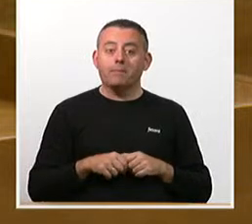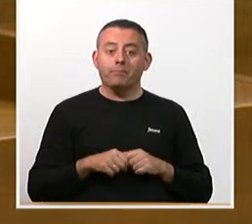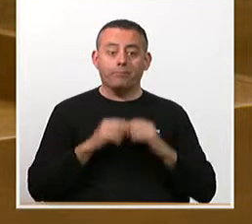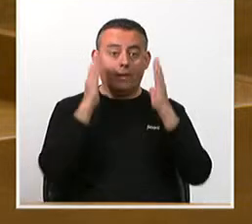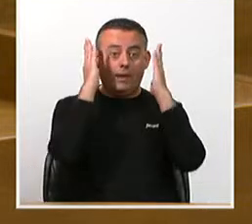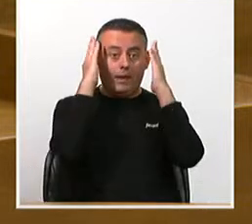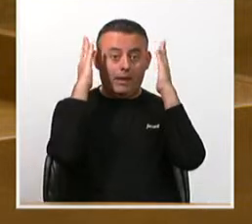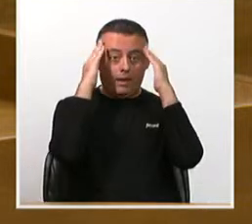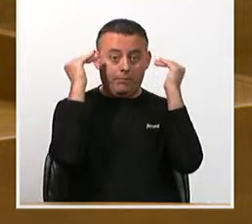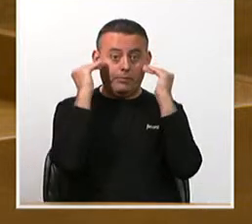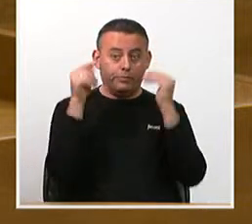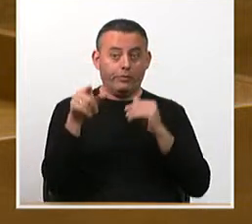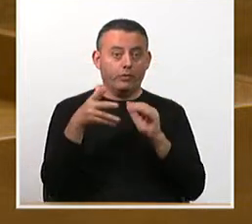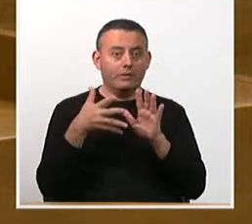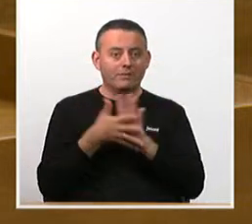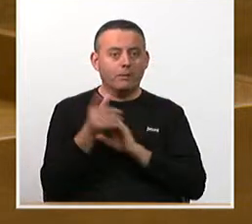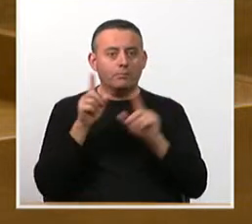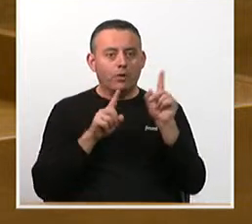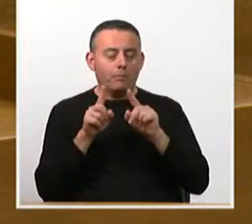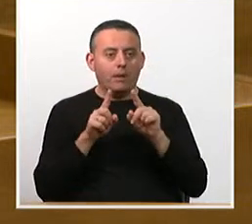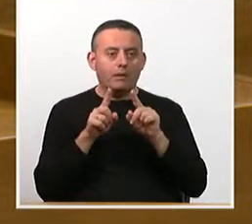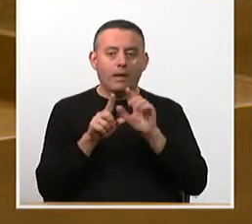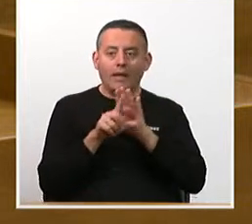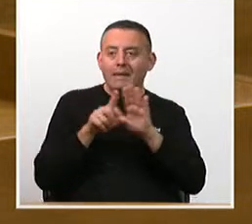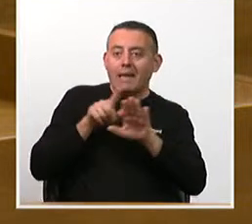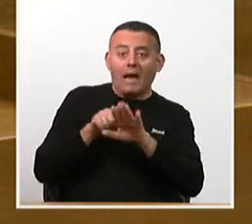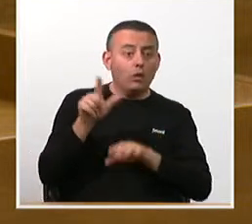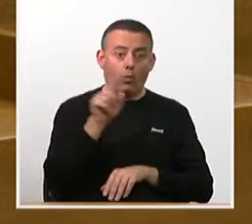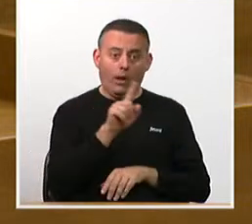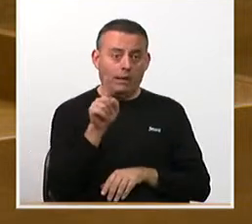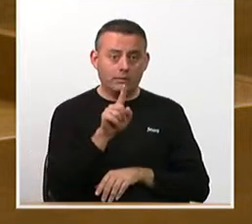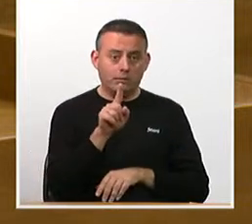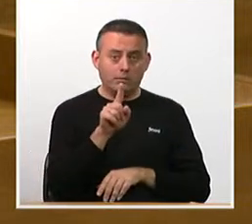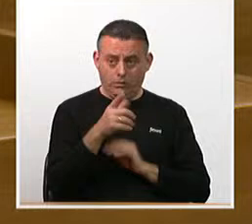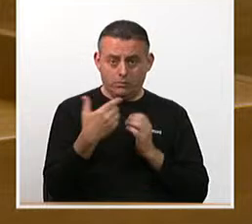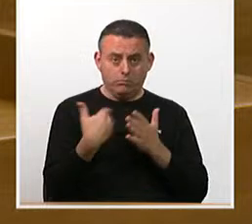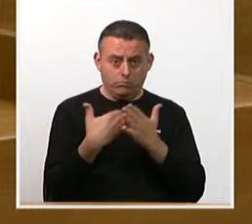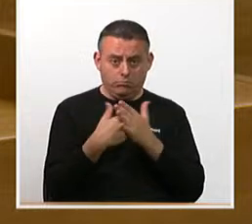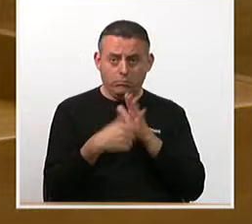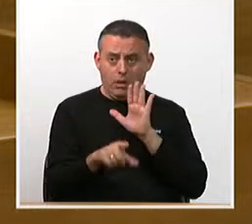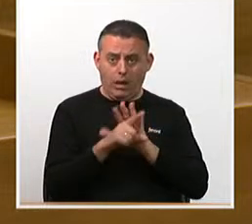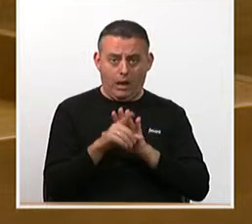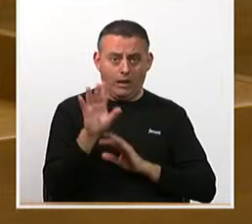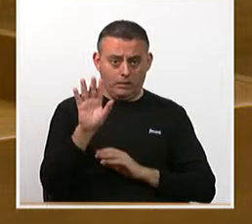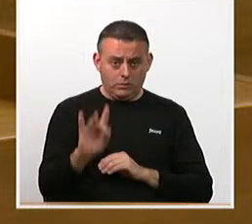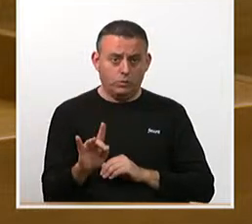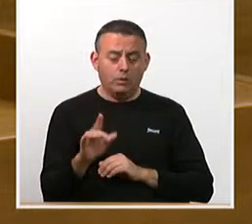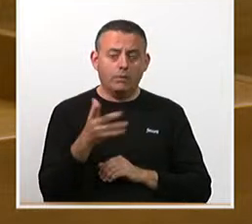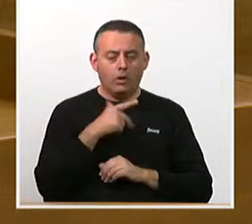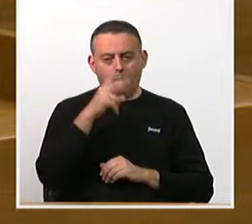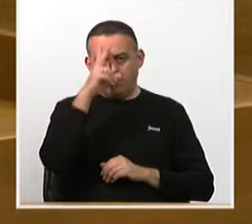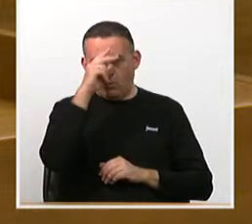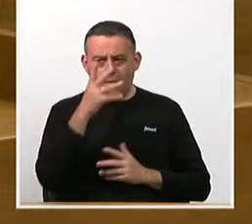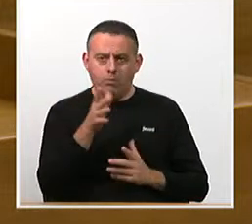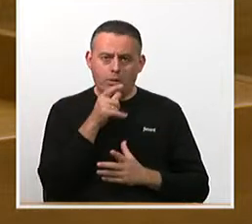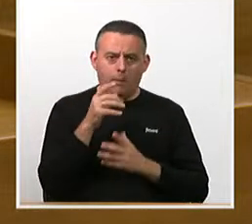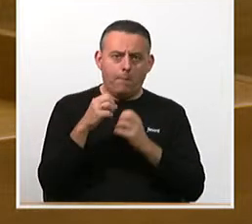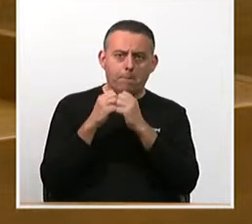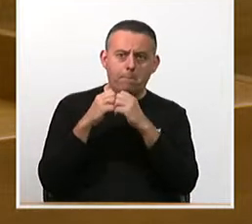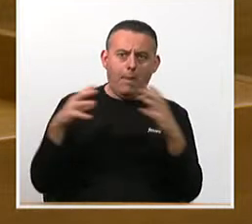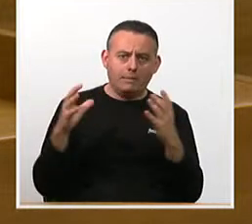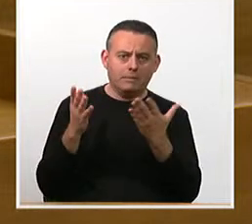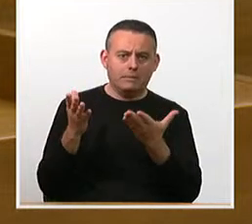problema es que no son importaciones ilegales son importaciones que están ahí y que nos preocupa evidentemente con un incremento de más de un